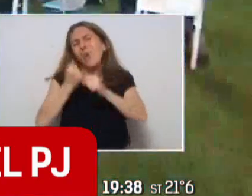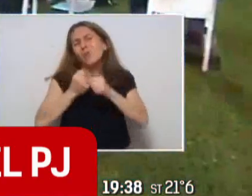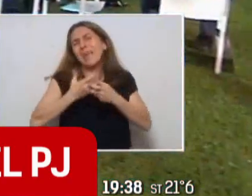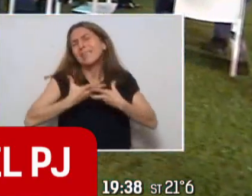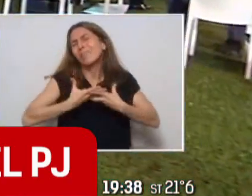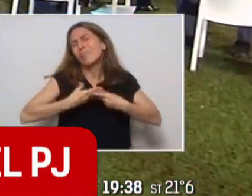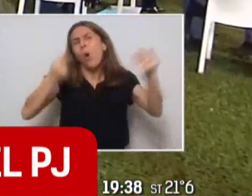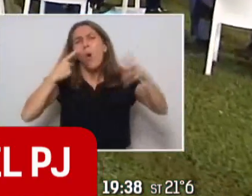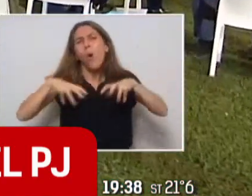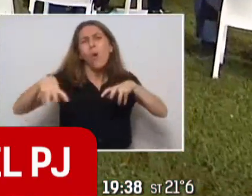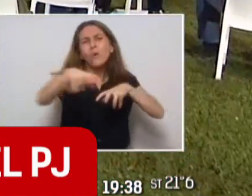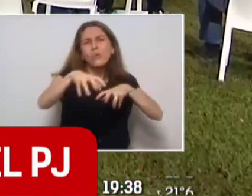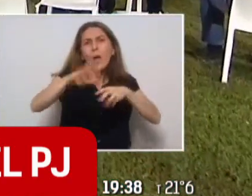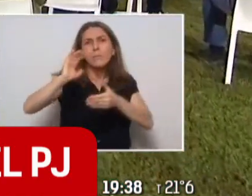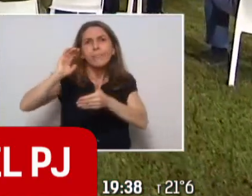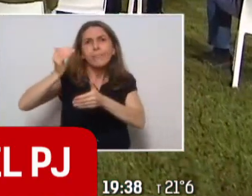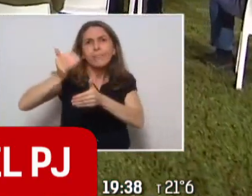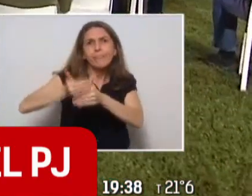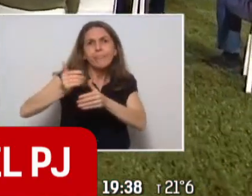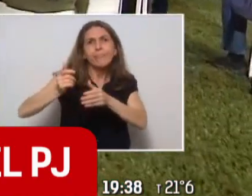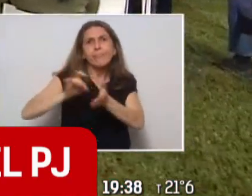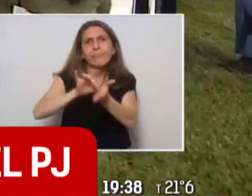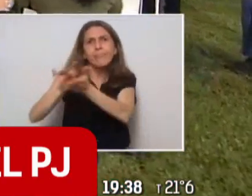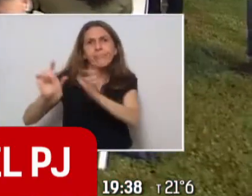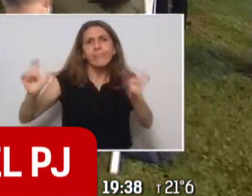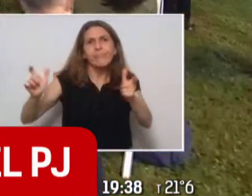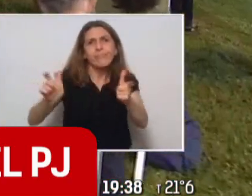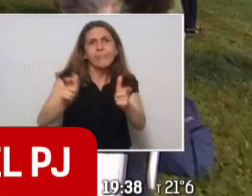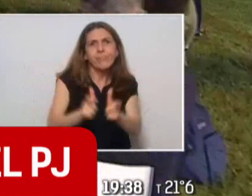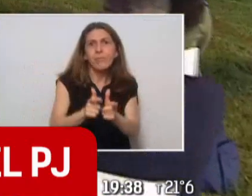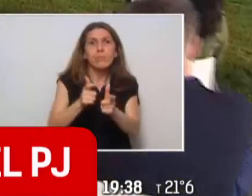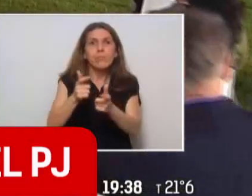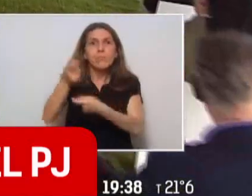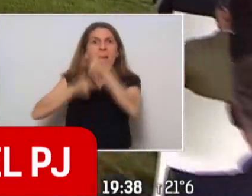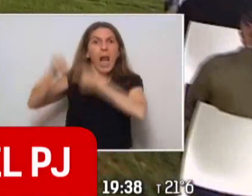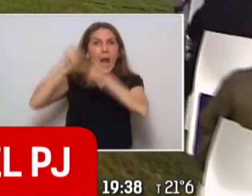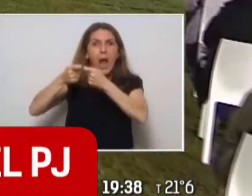que fueron perdiendo espacio en el desarrollo económico de la Argentina.